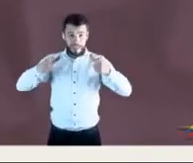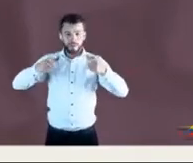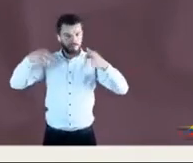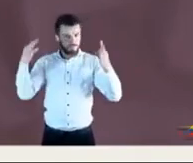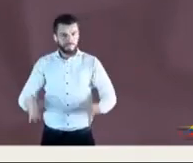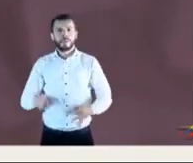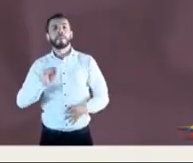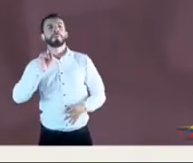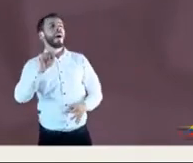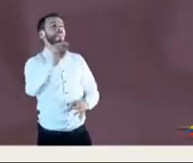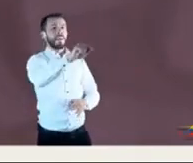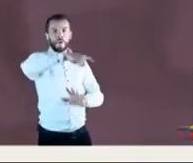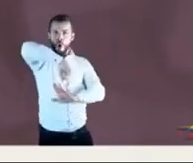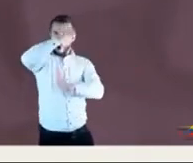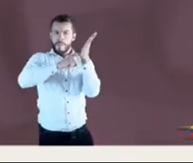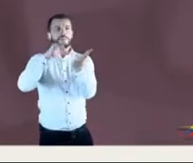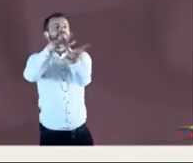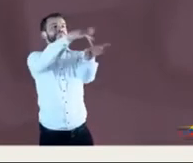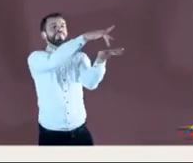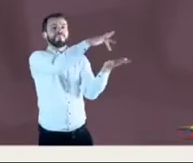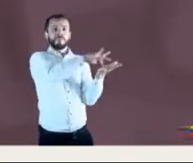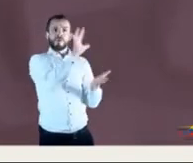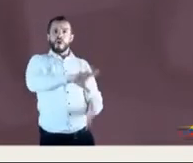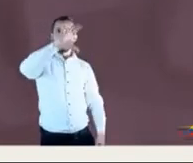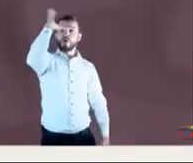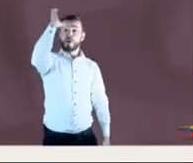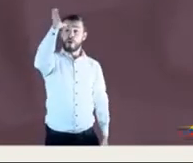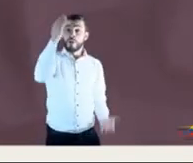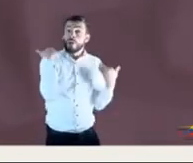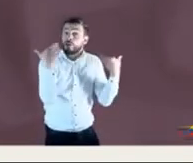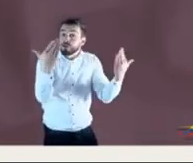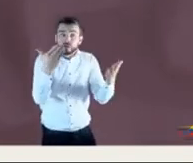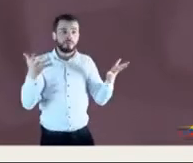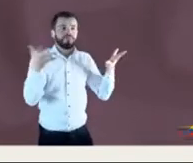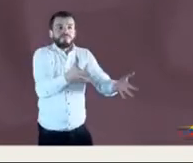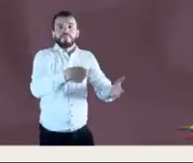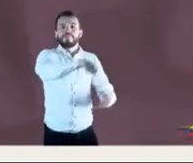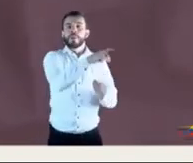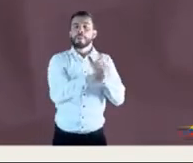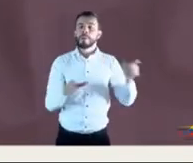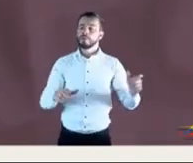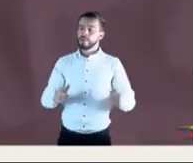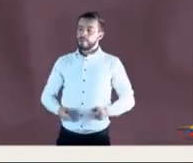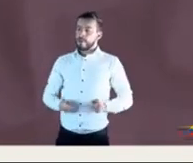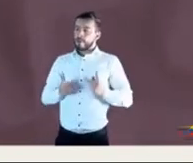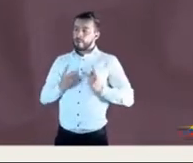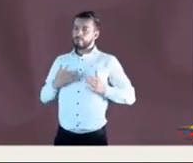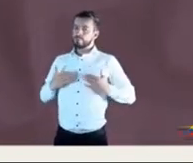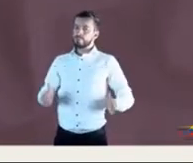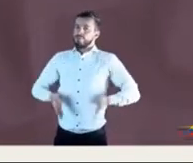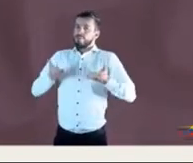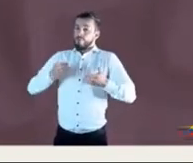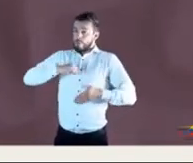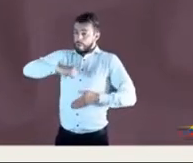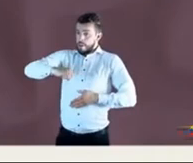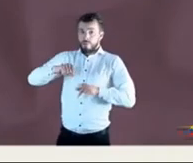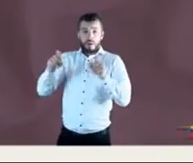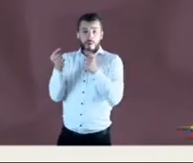Estado se va a traducir en mejores niveles de vida y mejor goce de los derechos económicos, sociales y